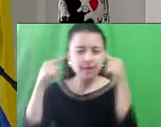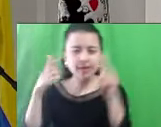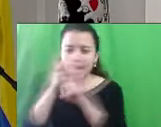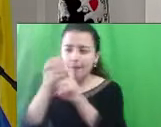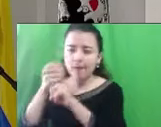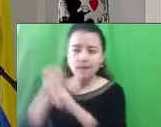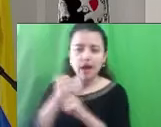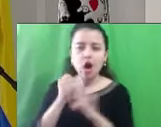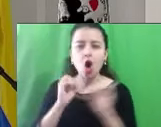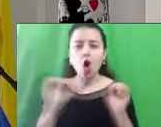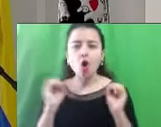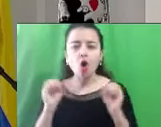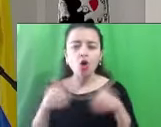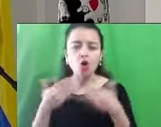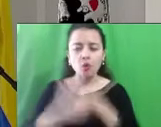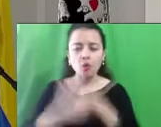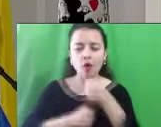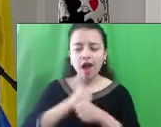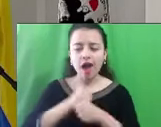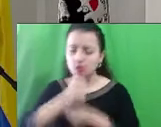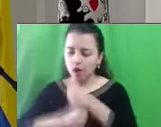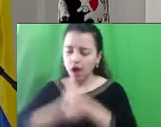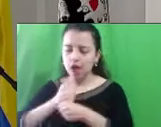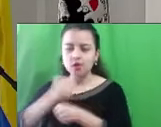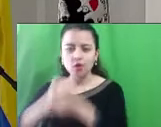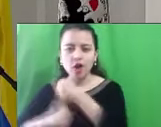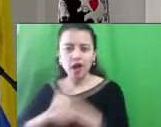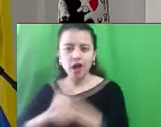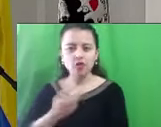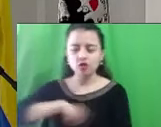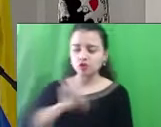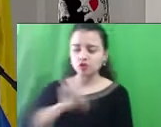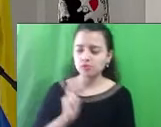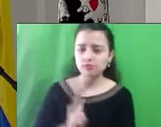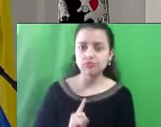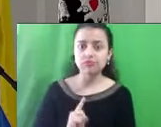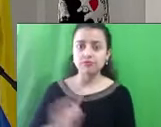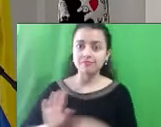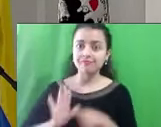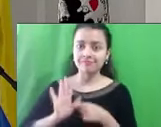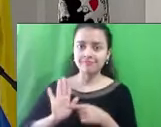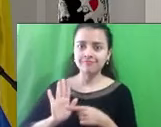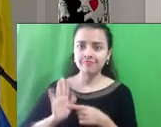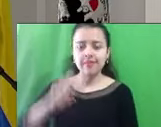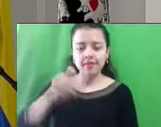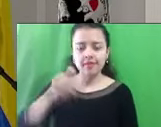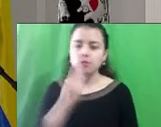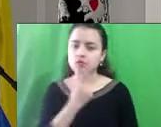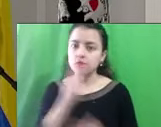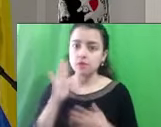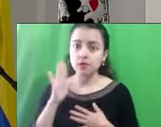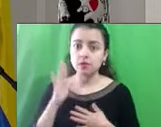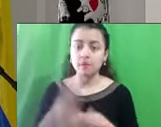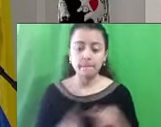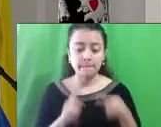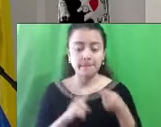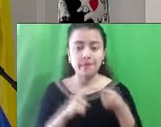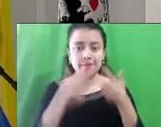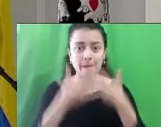a año. Esta oportunidad estaremos hablando desde las dos empresas en Desarrollo y Aguas de Facatativá de los logros,